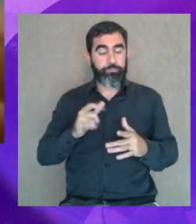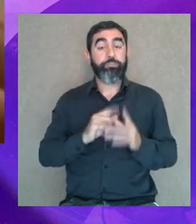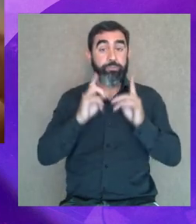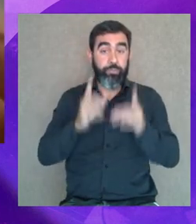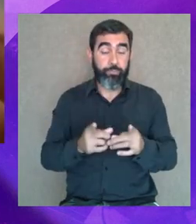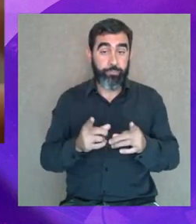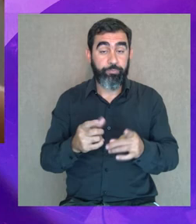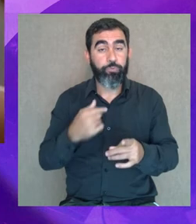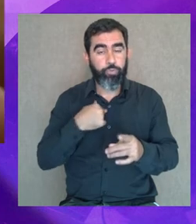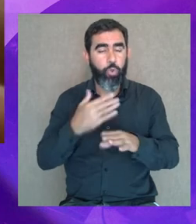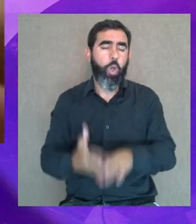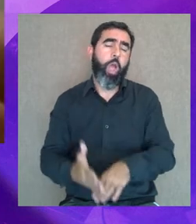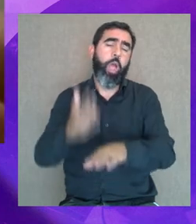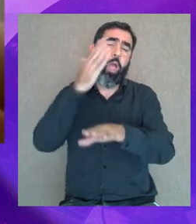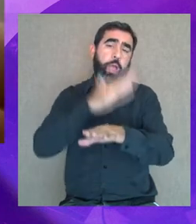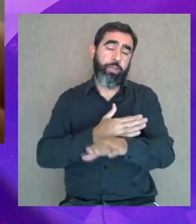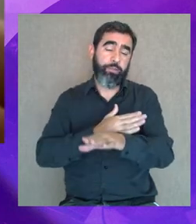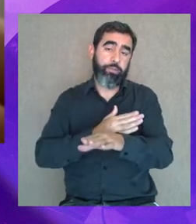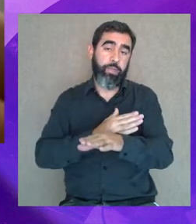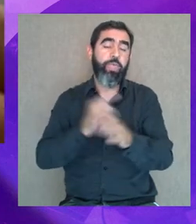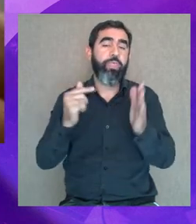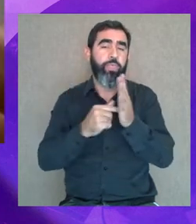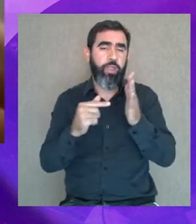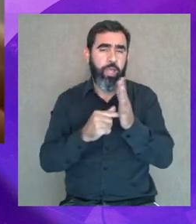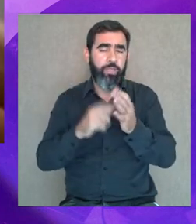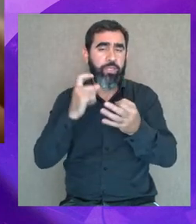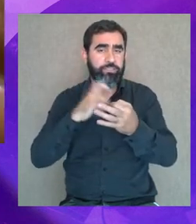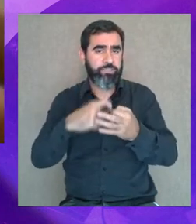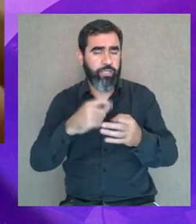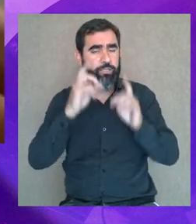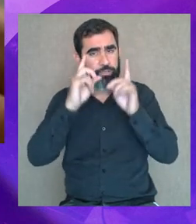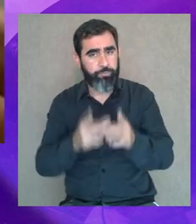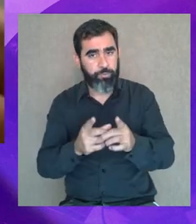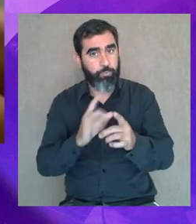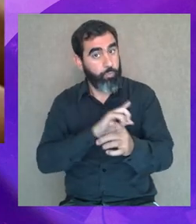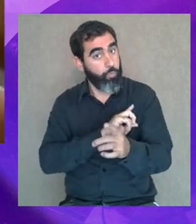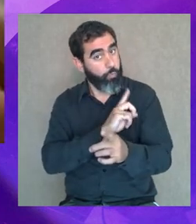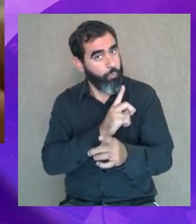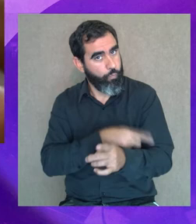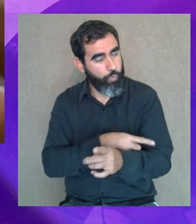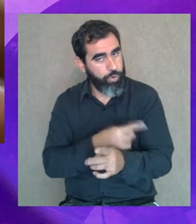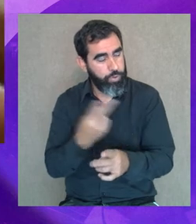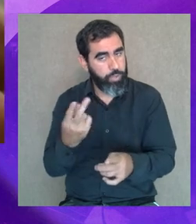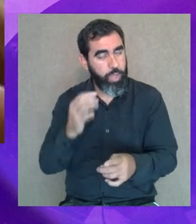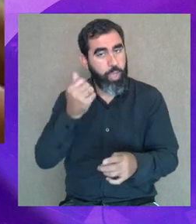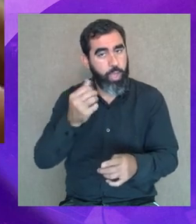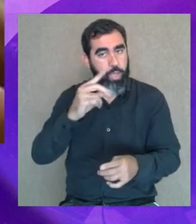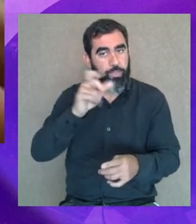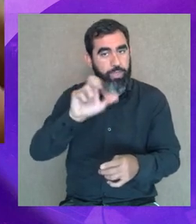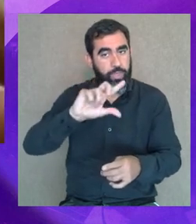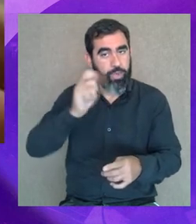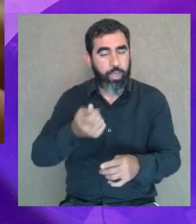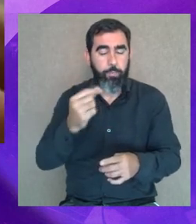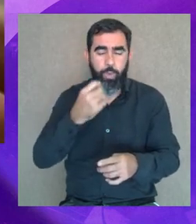de nosotros éramos la que yo fui una época de la recta delegada gremial bastante bastante fuerte ella intensa